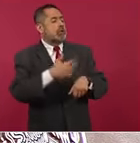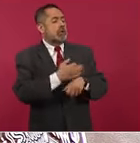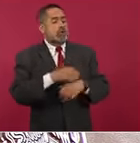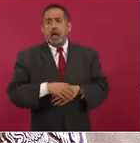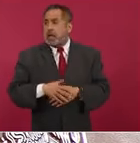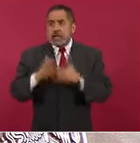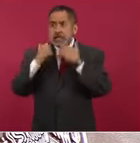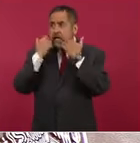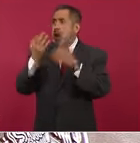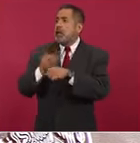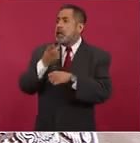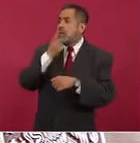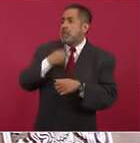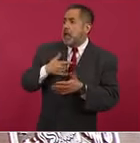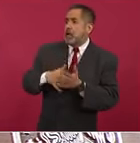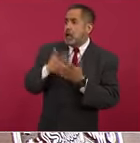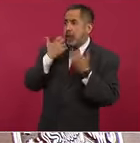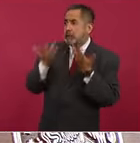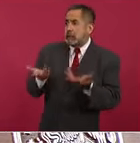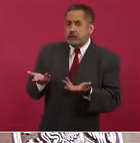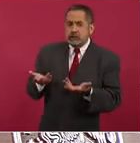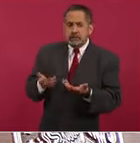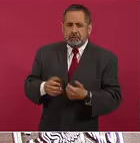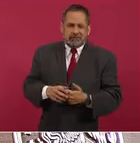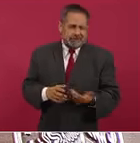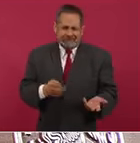Las que usted quiera que sean, señor.